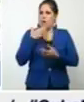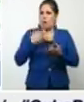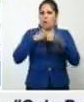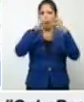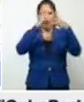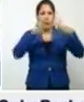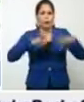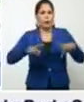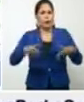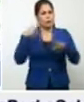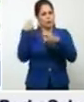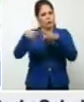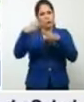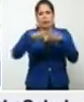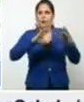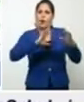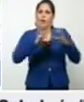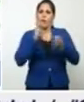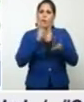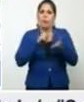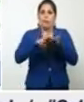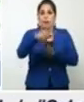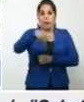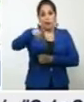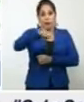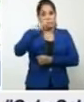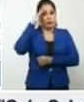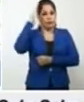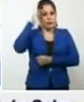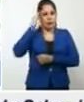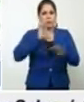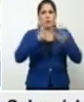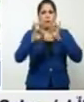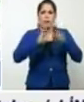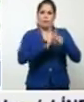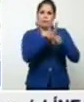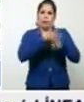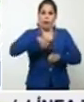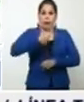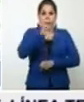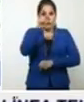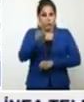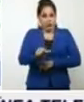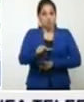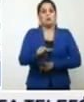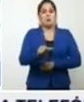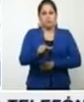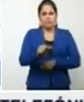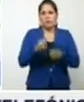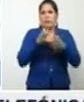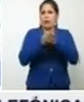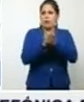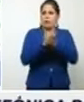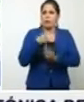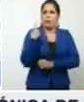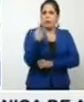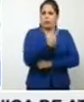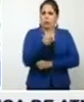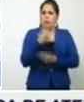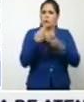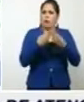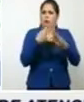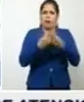y otras formas de hacer, pues también artistas se unen a estos mensajes para que